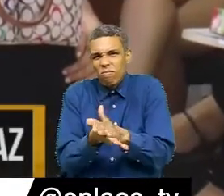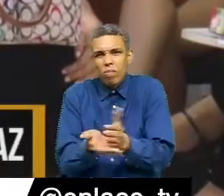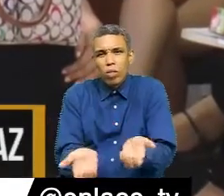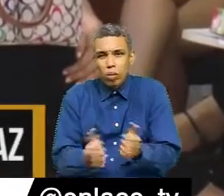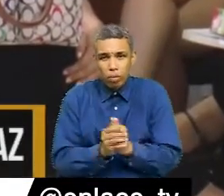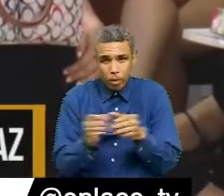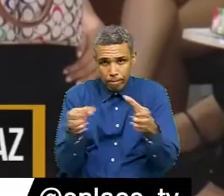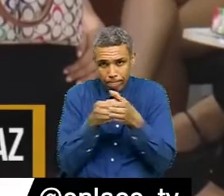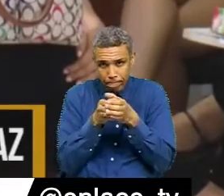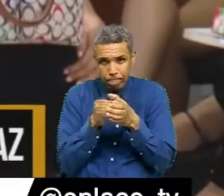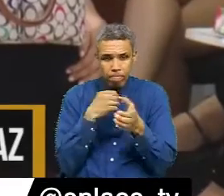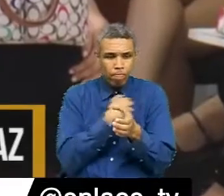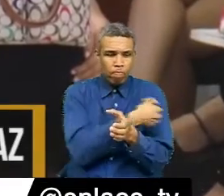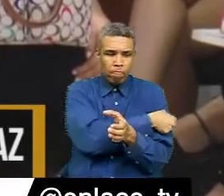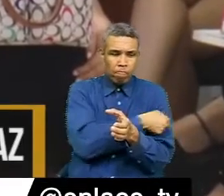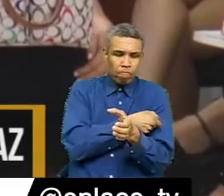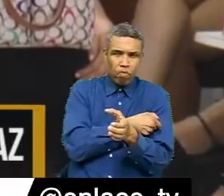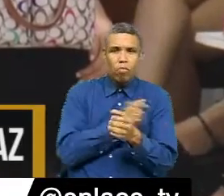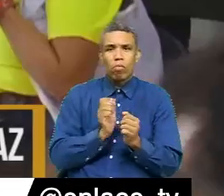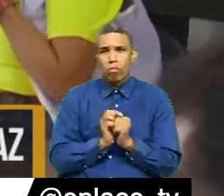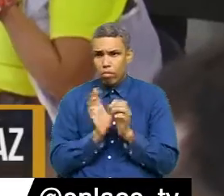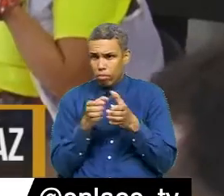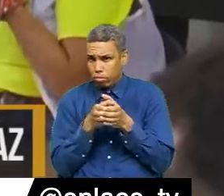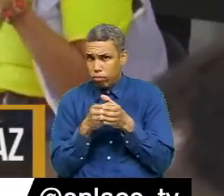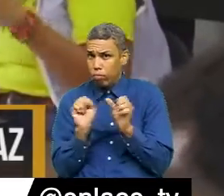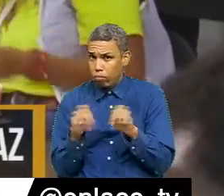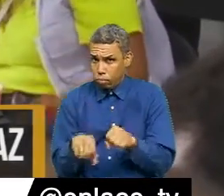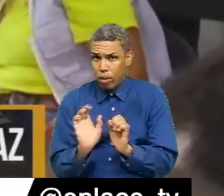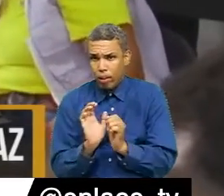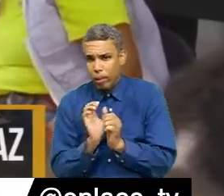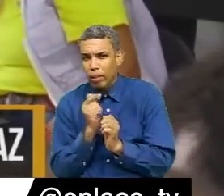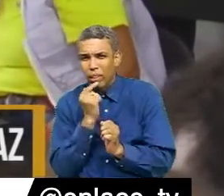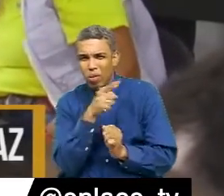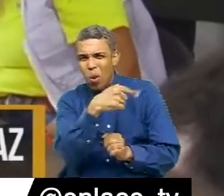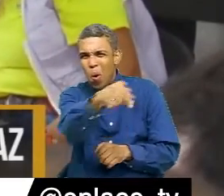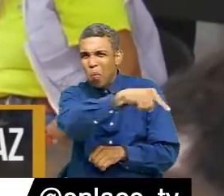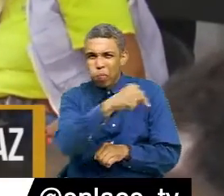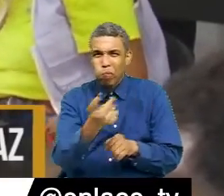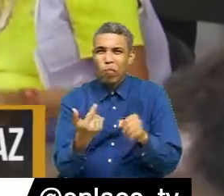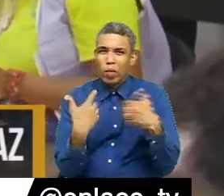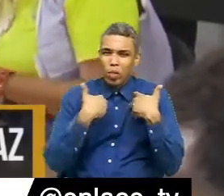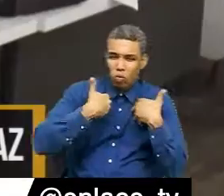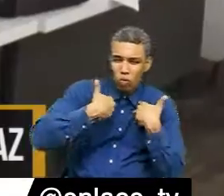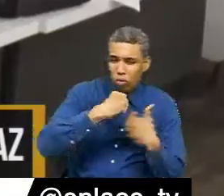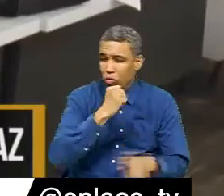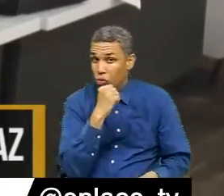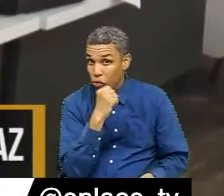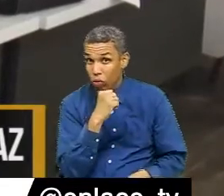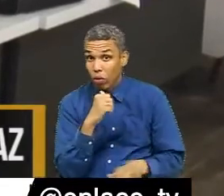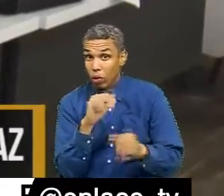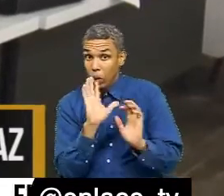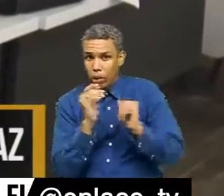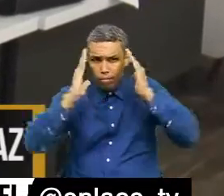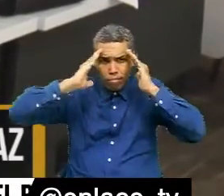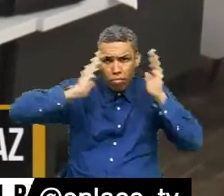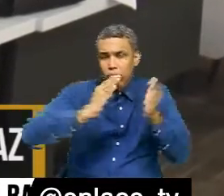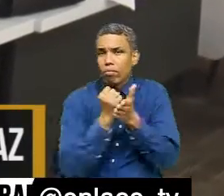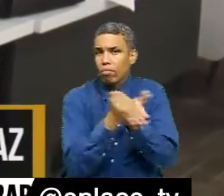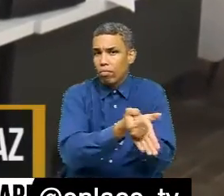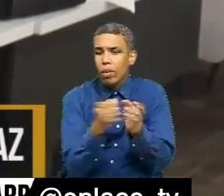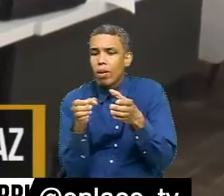tenga garantías de funcionalidad como la merece y que las víctimas del conflicto armado de grupos guerrilleros y paramilitares sean atendidas como debe